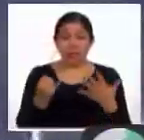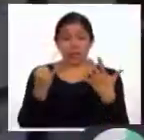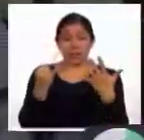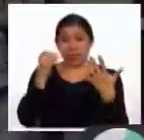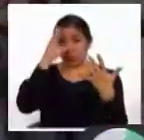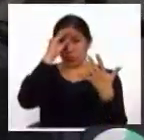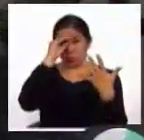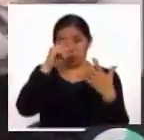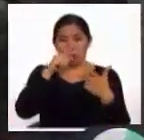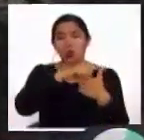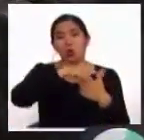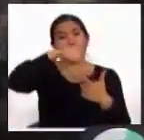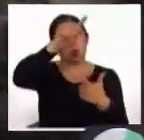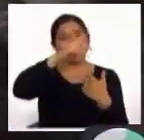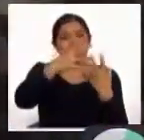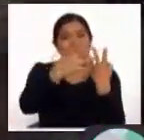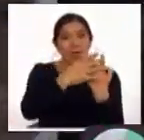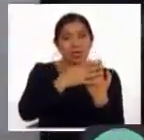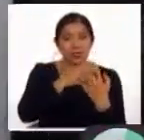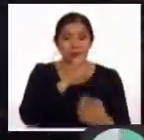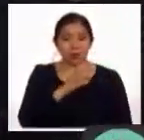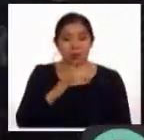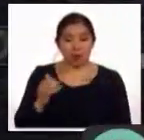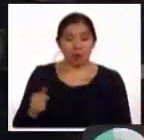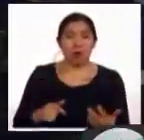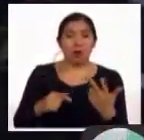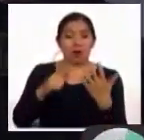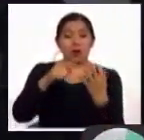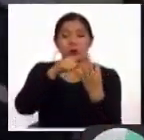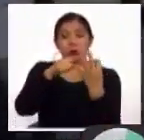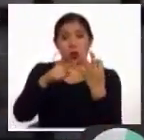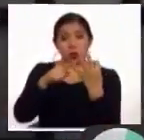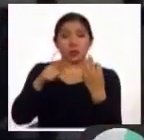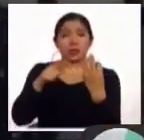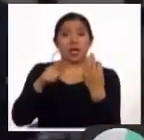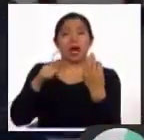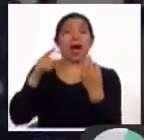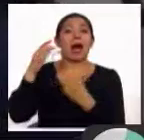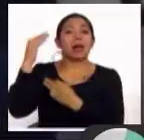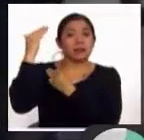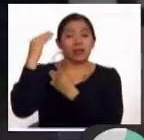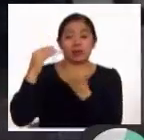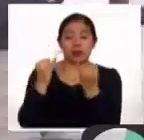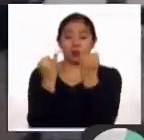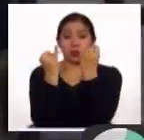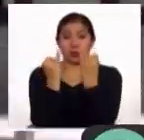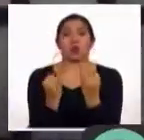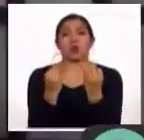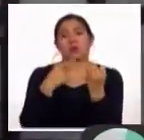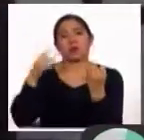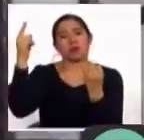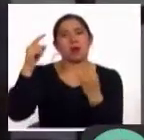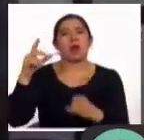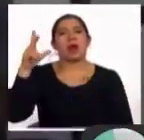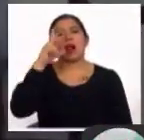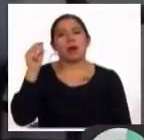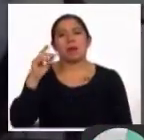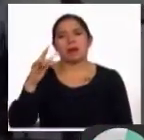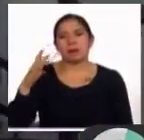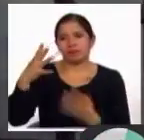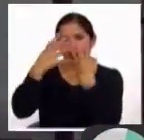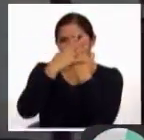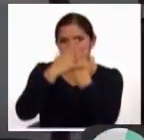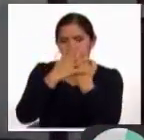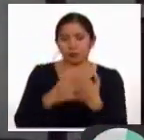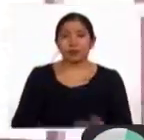fueron enviados a la cárcel de Labra en Cochabamba, 2 a Palmasola en Santa Cruz y los otros 2 al penal de Chonchocoro.